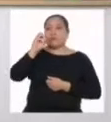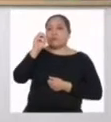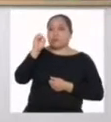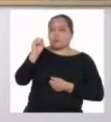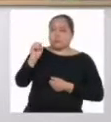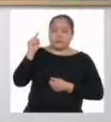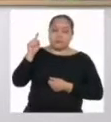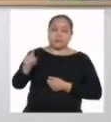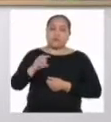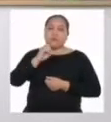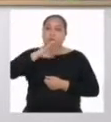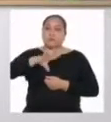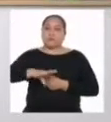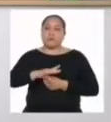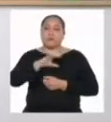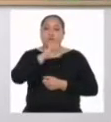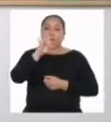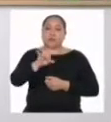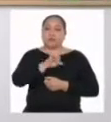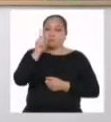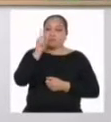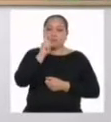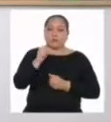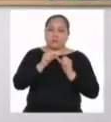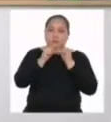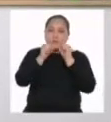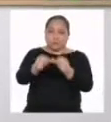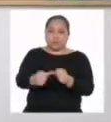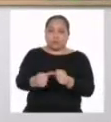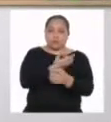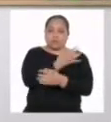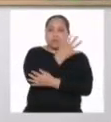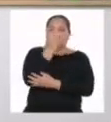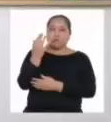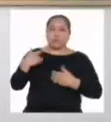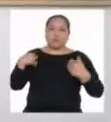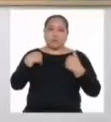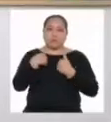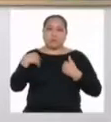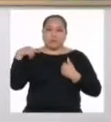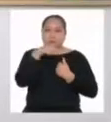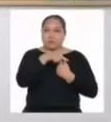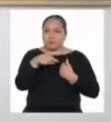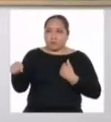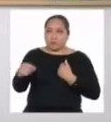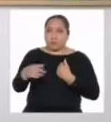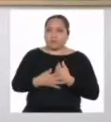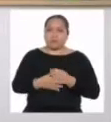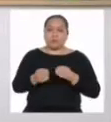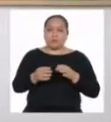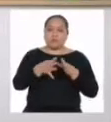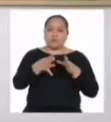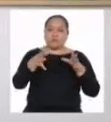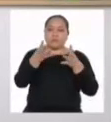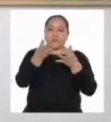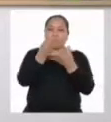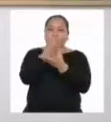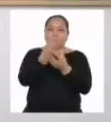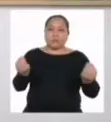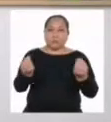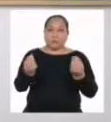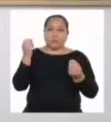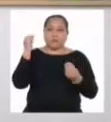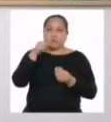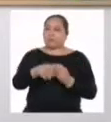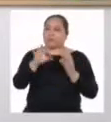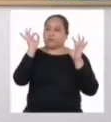FAO, revela que el consumo no sostenible de plantas y animales está haciendo que éstas se extingan, lo que